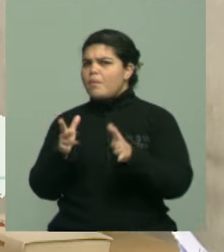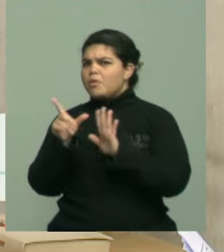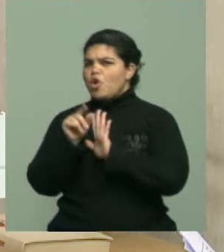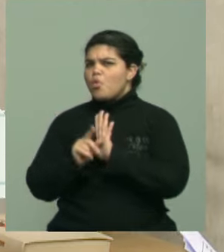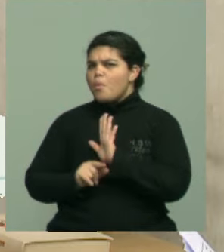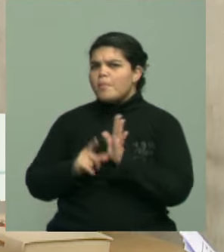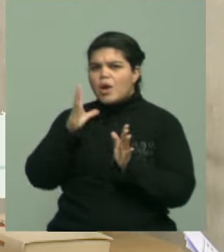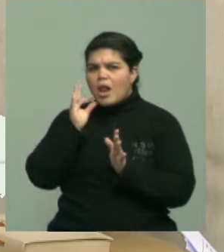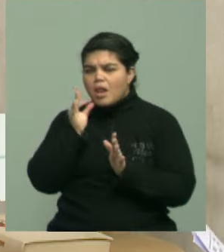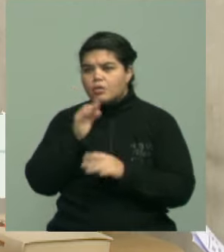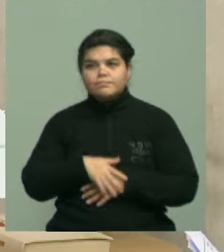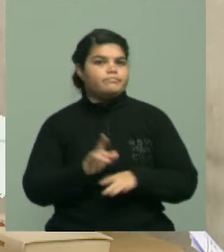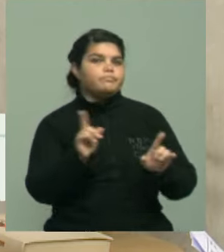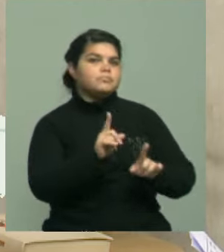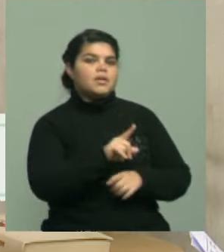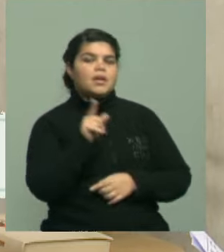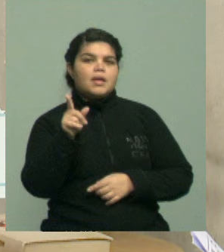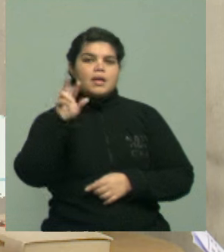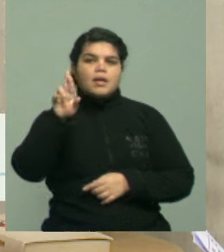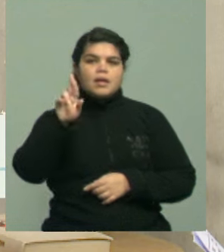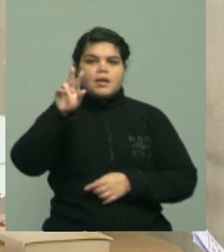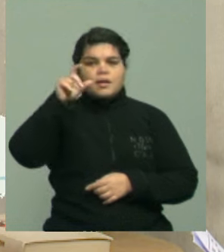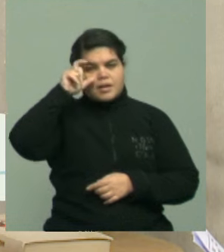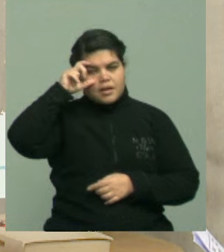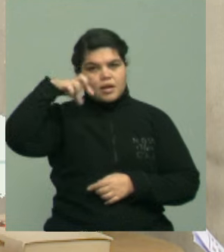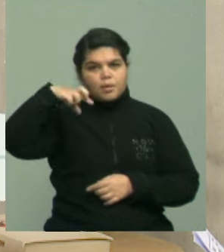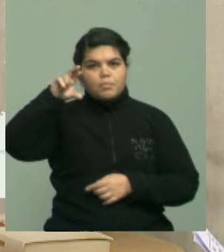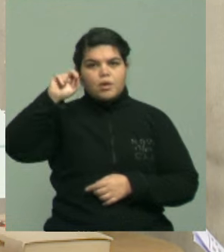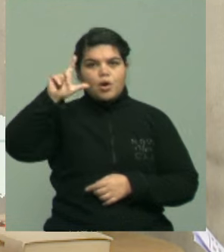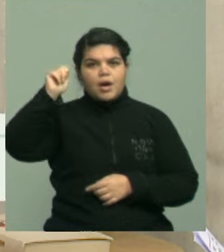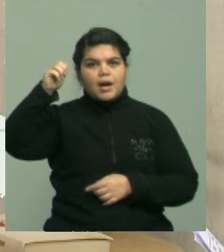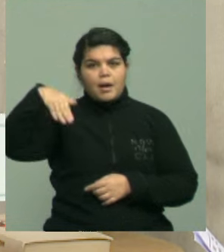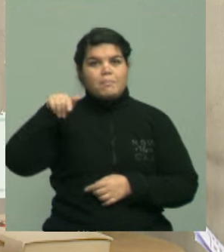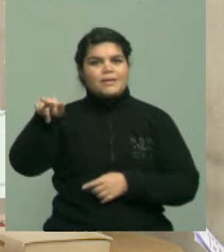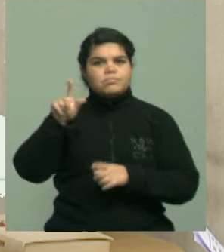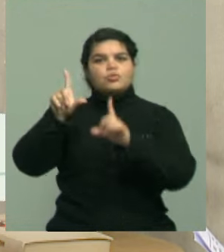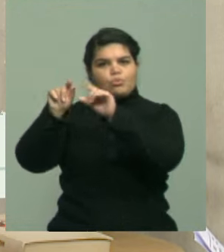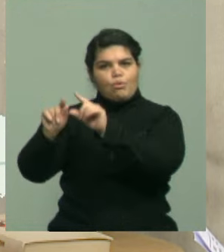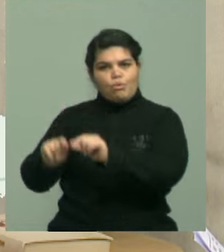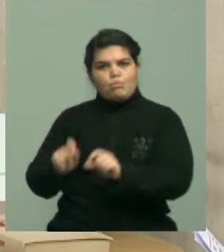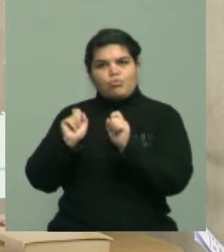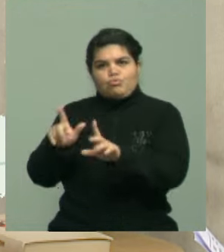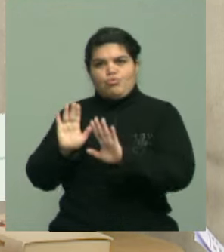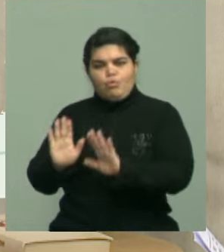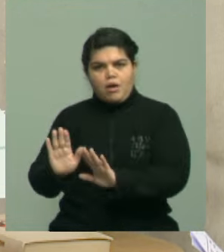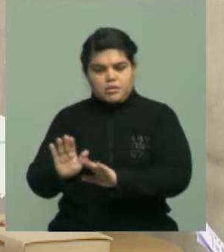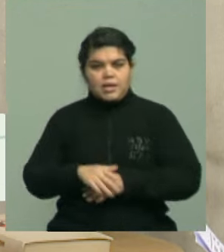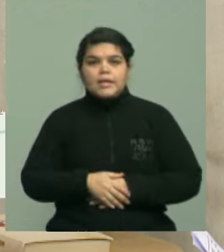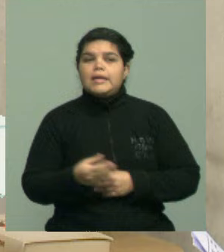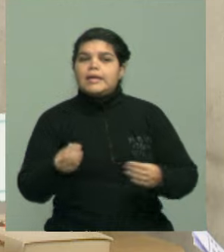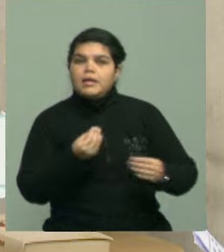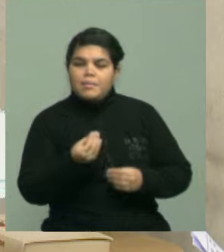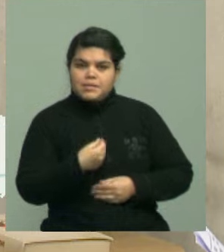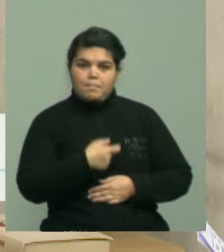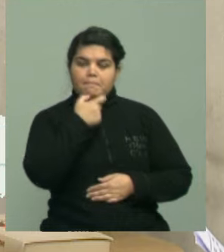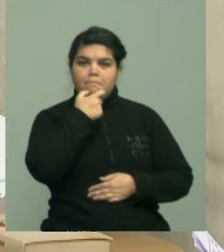el Reprocam. El Reprocam. Porque todos los cultivos que se han hecho en Mendoza sí. se han hecho bajo la ley nacional. Mendoza uh-huh. tiene una